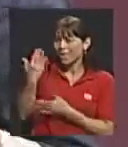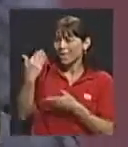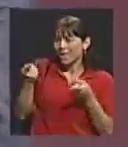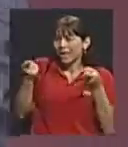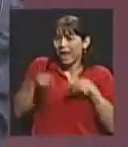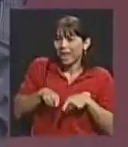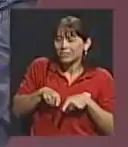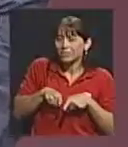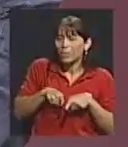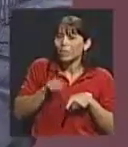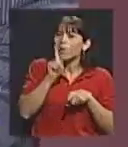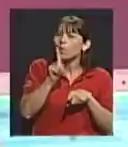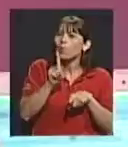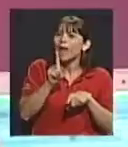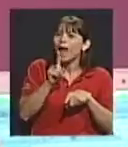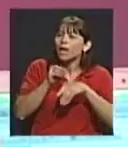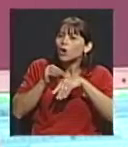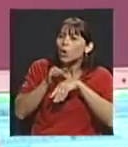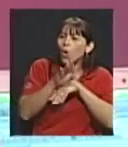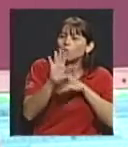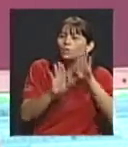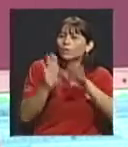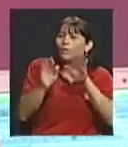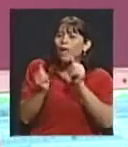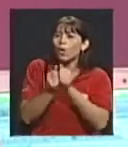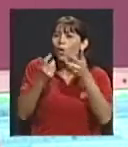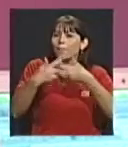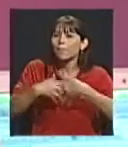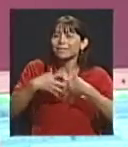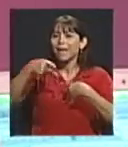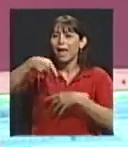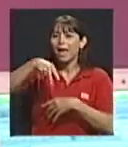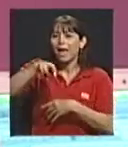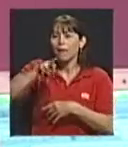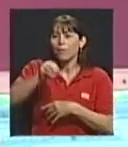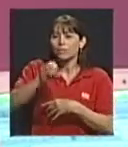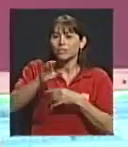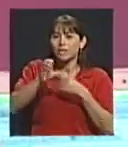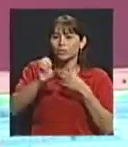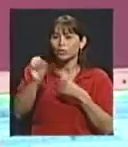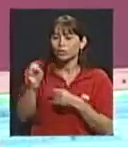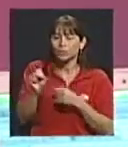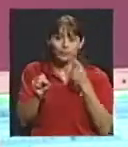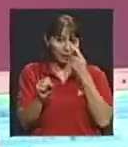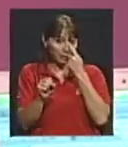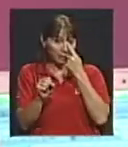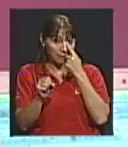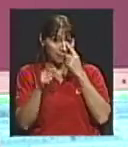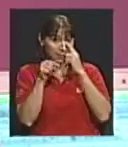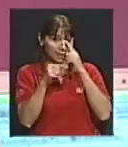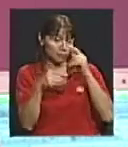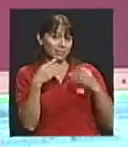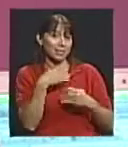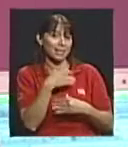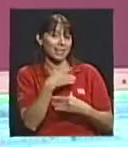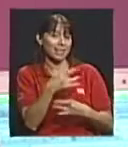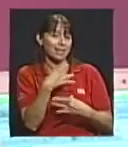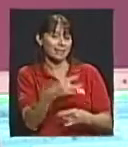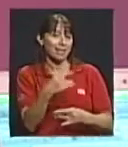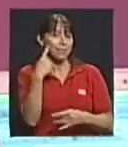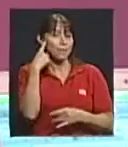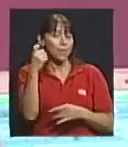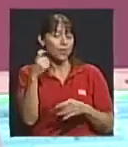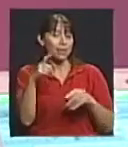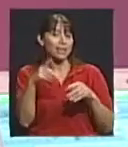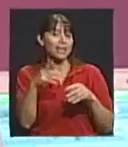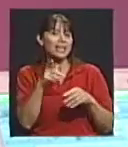por la empresa procesos y esto Es bien interesante porque quien está más cerca el Ministerio de Educación quien está más cerca de de del acto